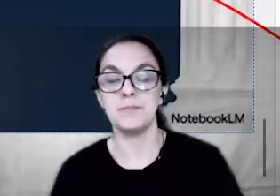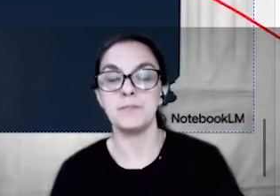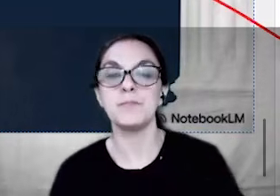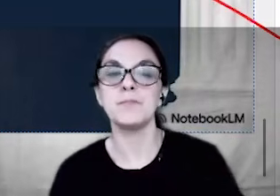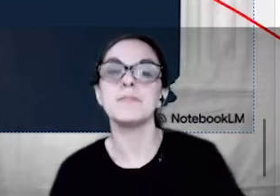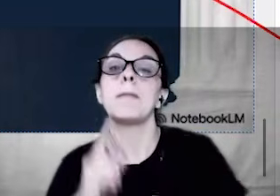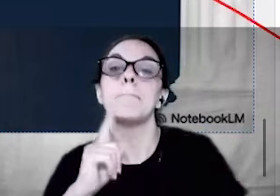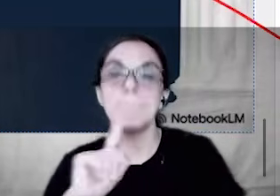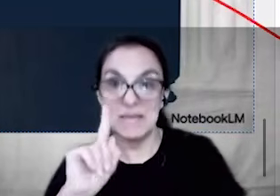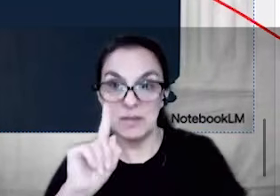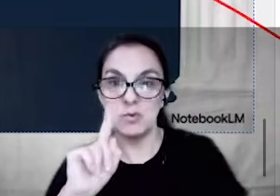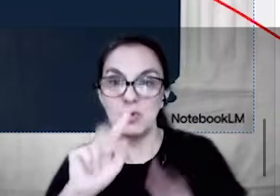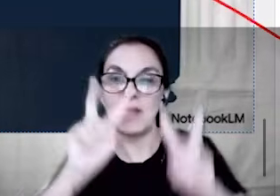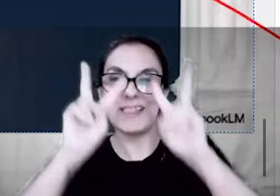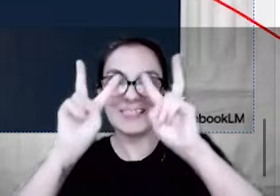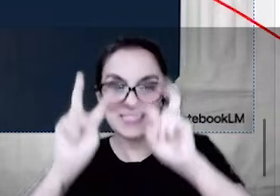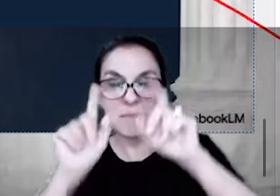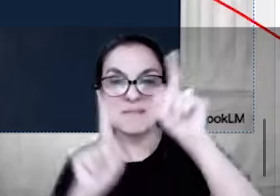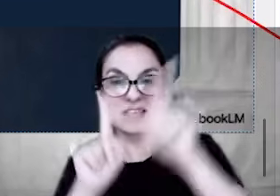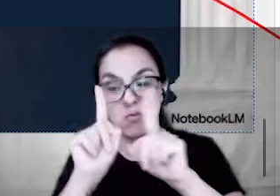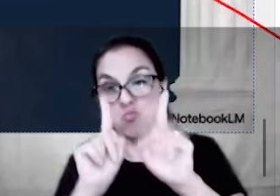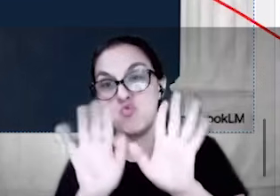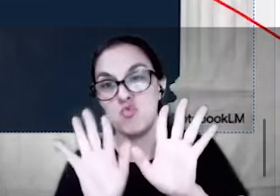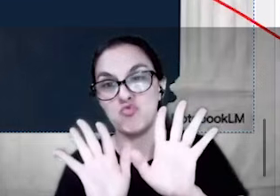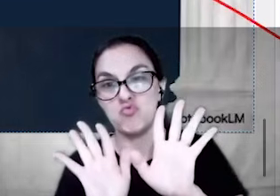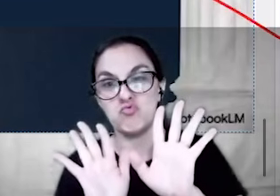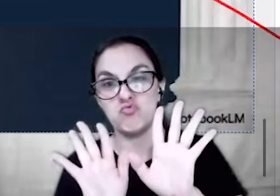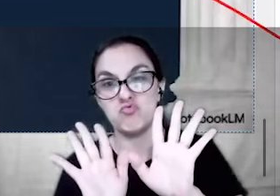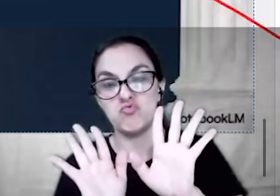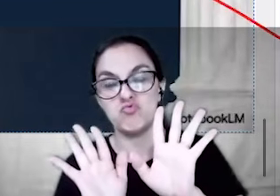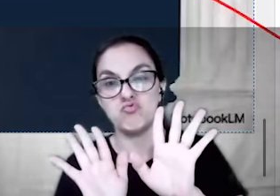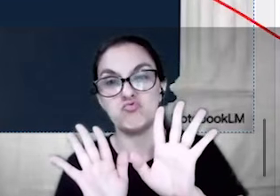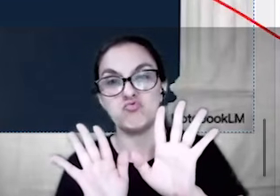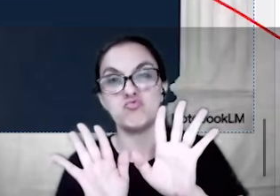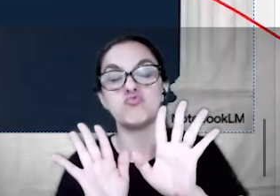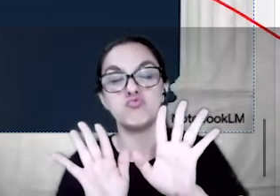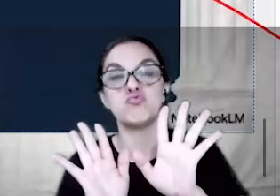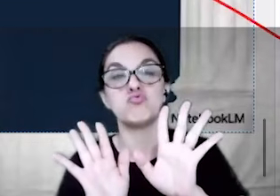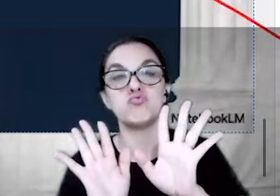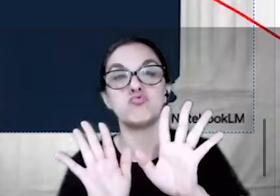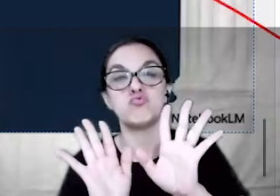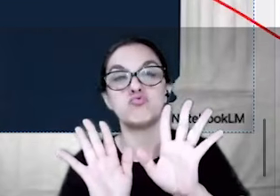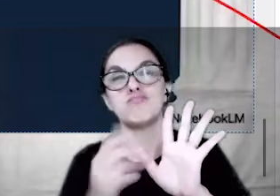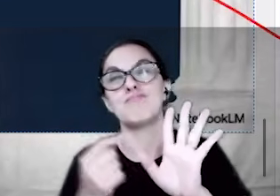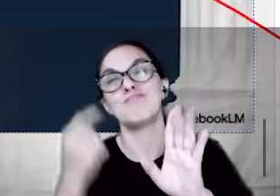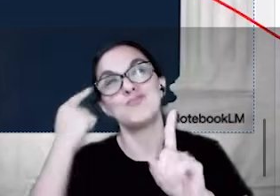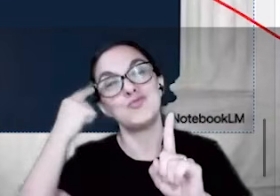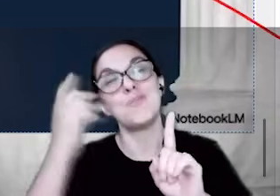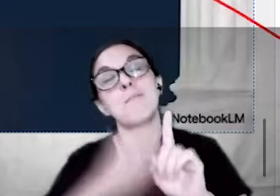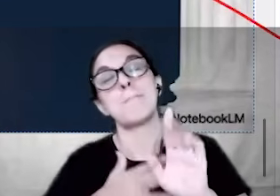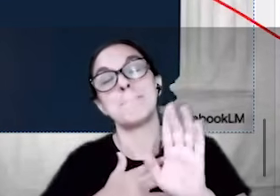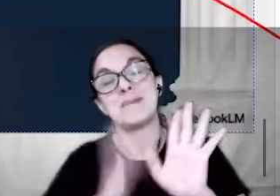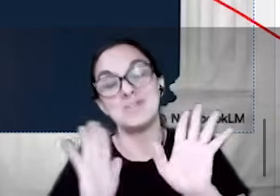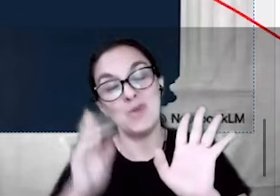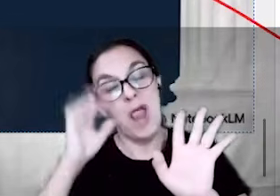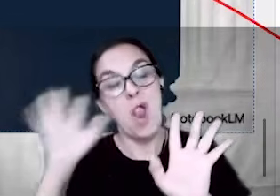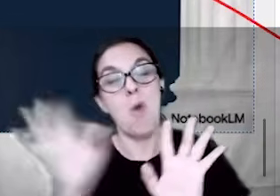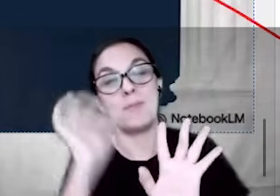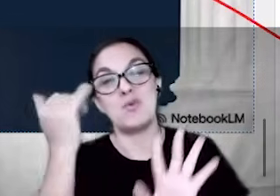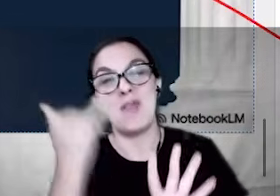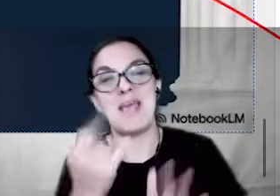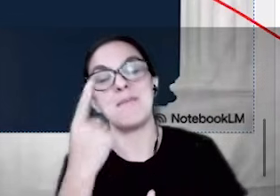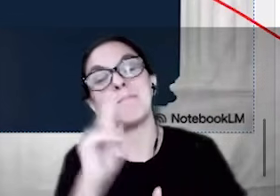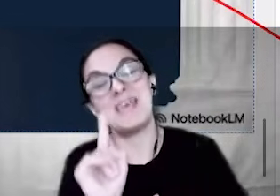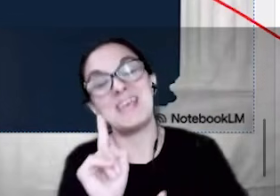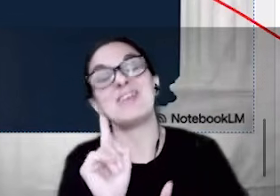sí hay algunas cuestiones que uno a nivel personal tiene una opinión, pero no podemos ser